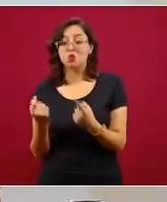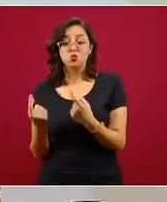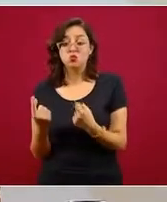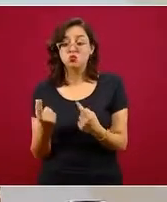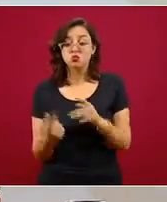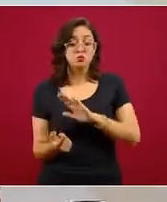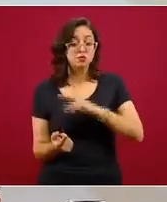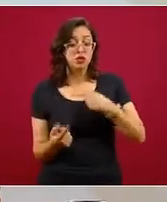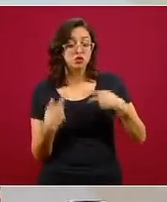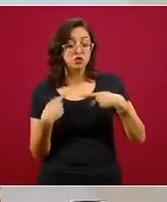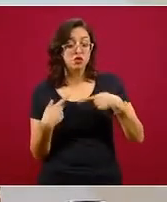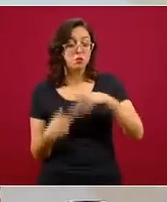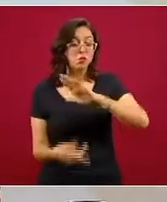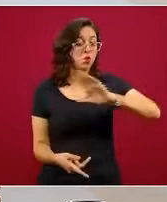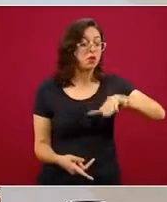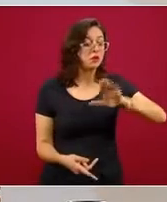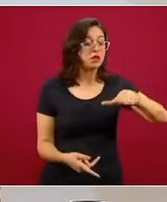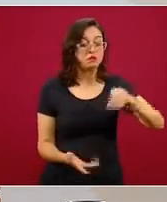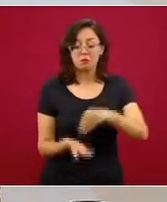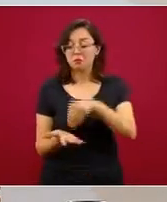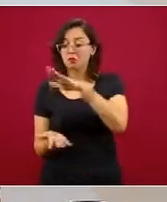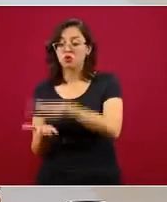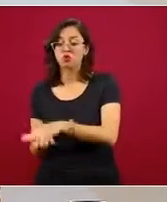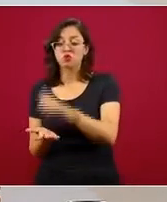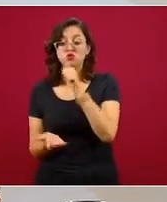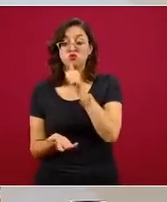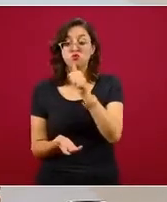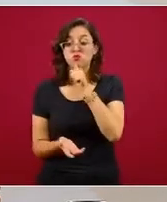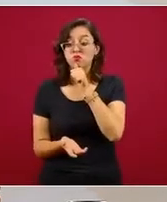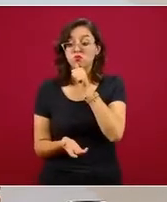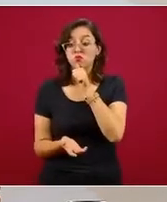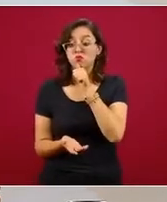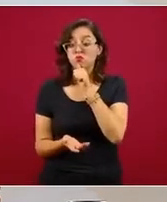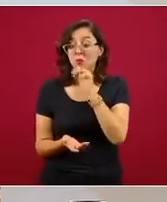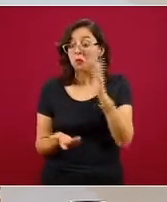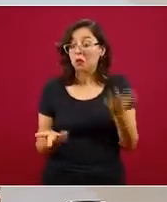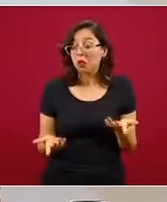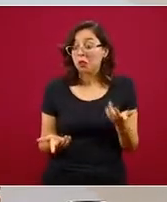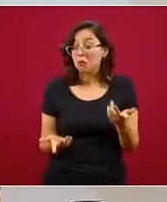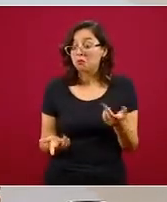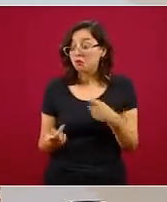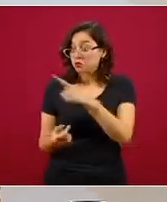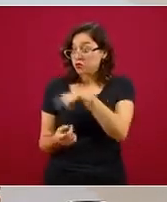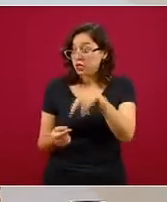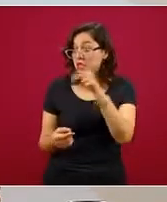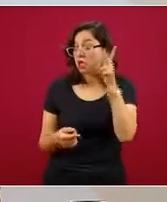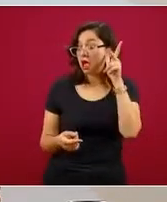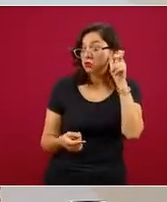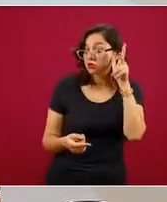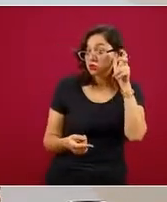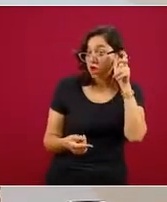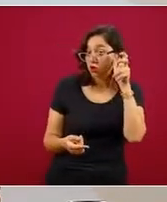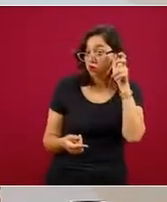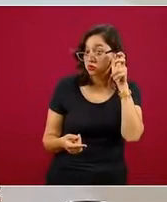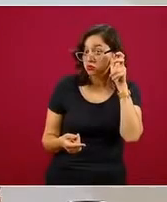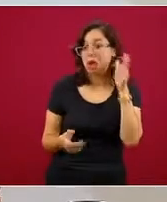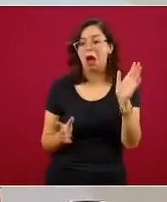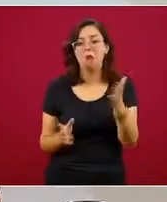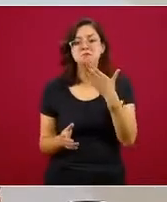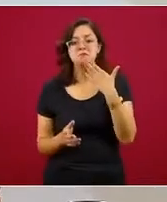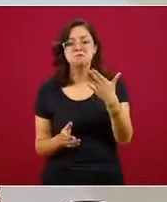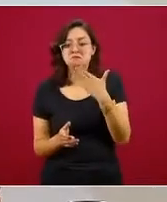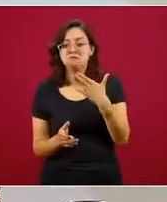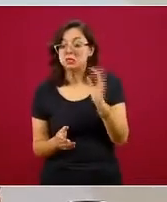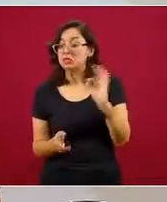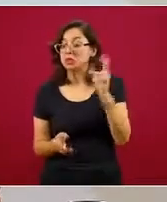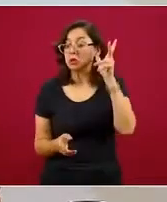de desenlaces fatales. Si se filtró el audio y decía parte de esto, qué bueno. Si no decía todo esto, aquí lo